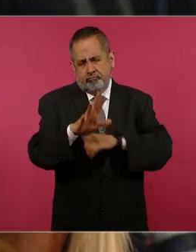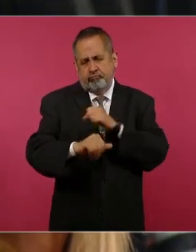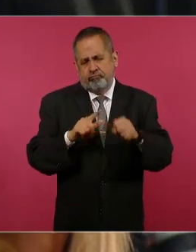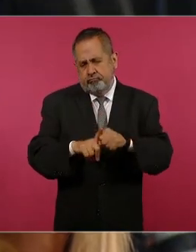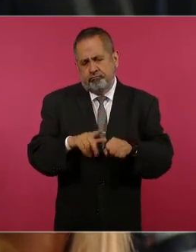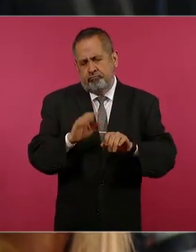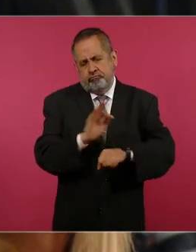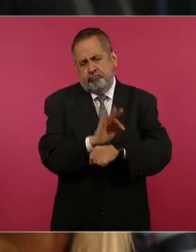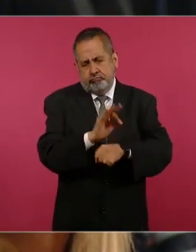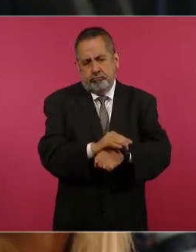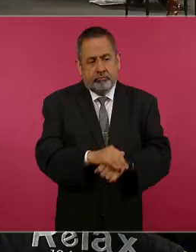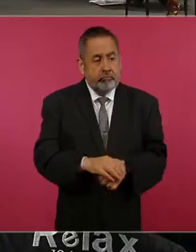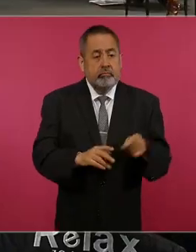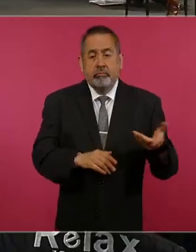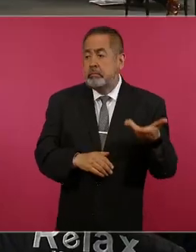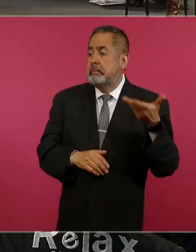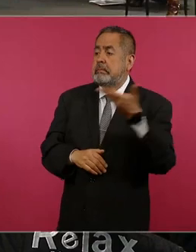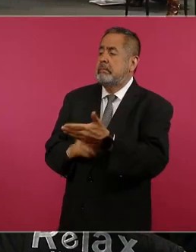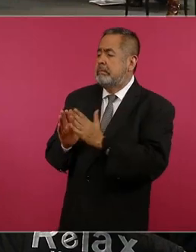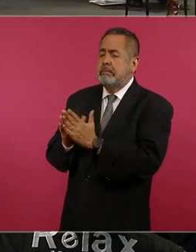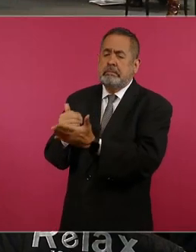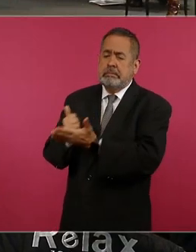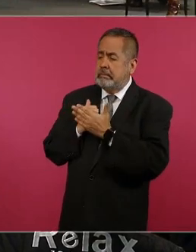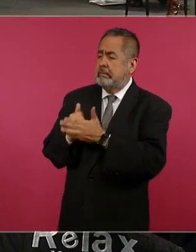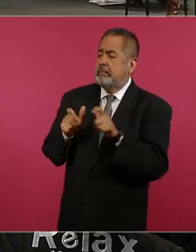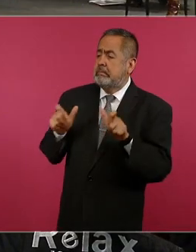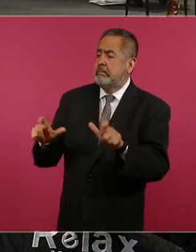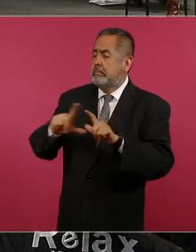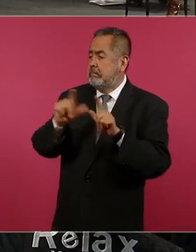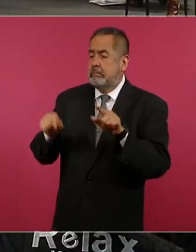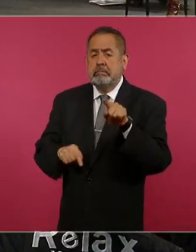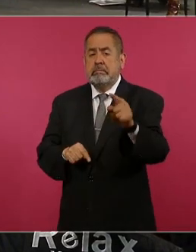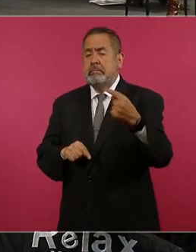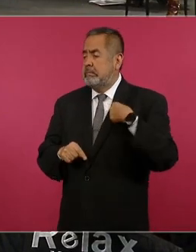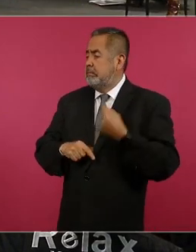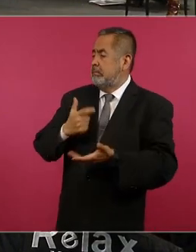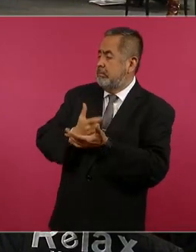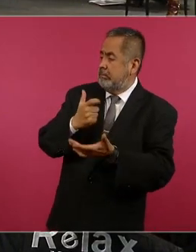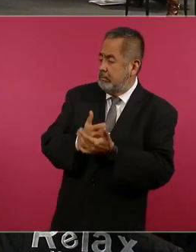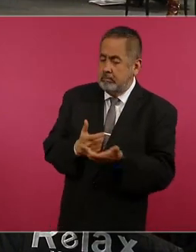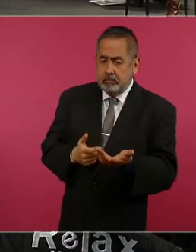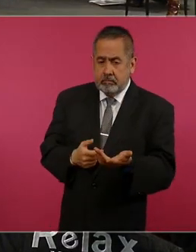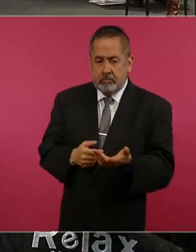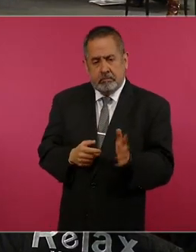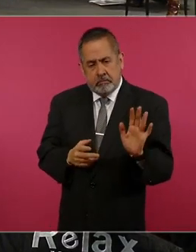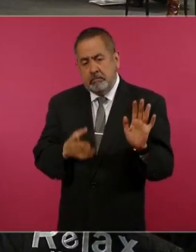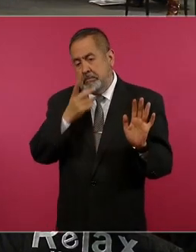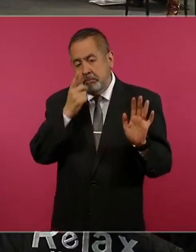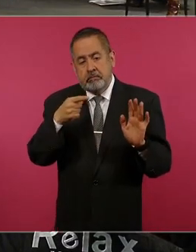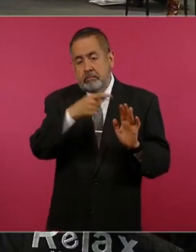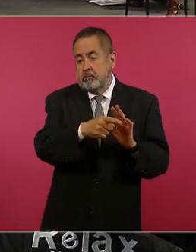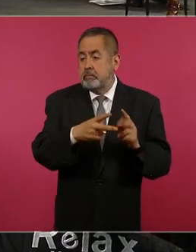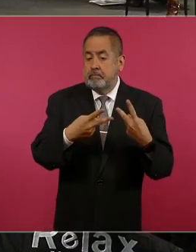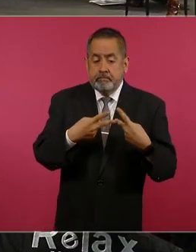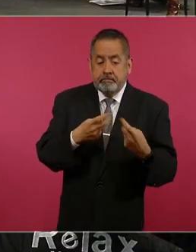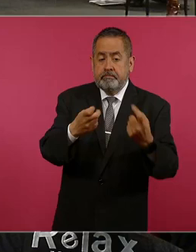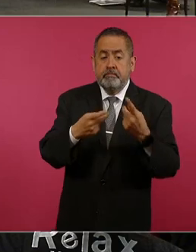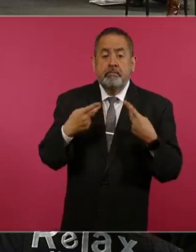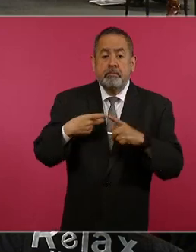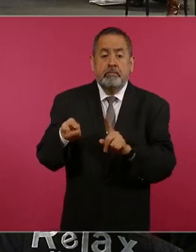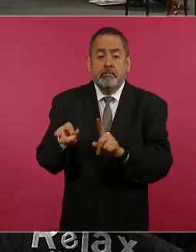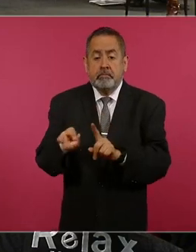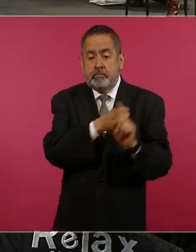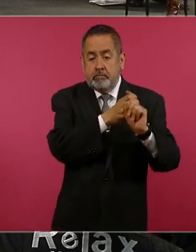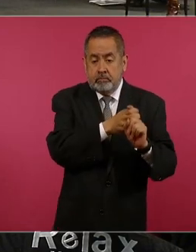pedido apoyo de la Guardia Nacional, si tienen registro, porque incluso ha habido, señalan ellos, secuestro por parte de